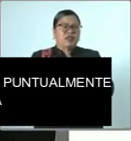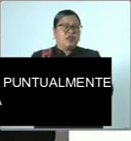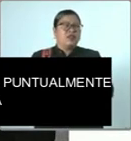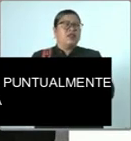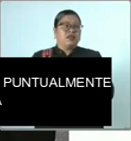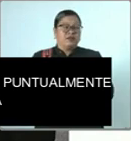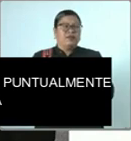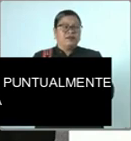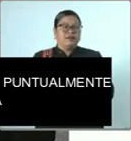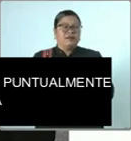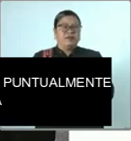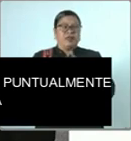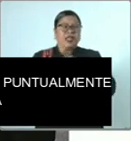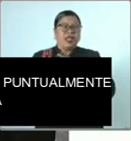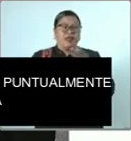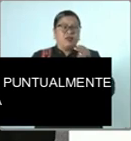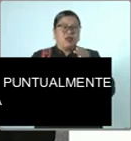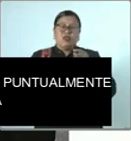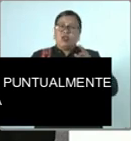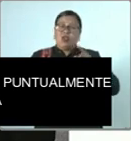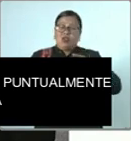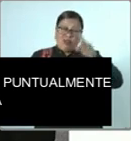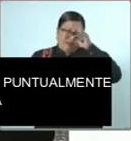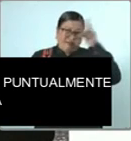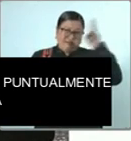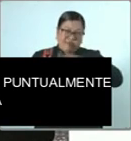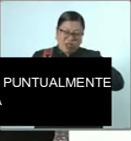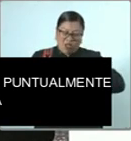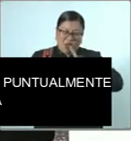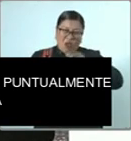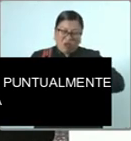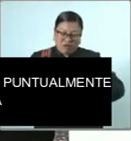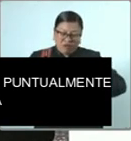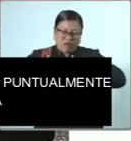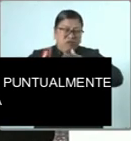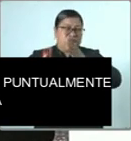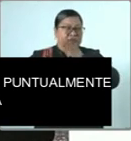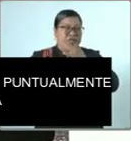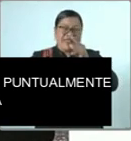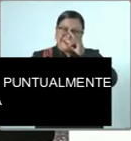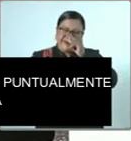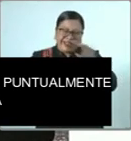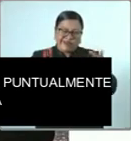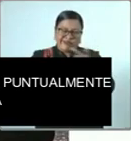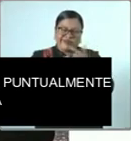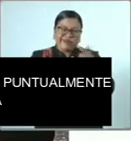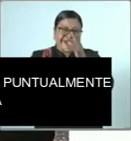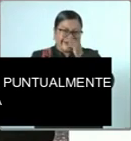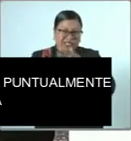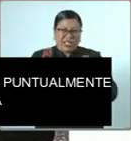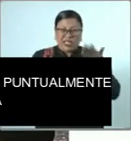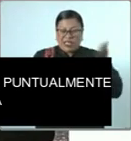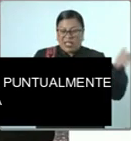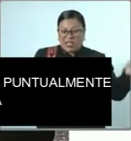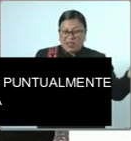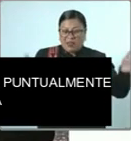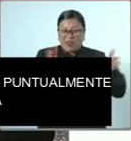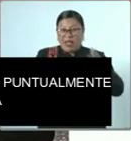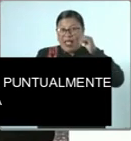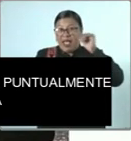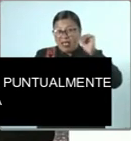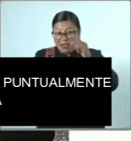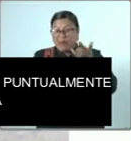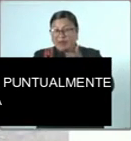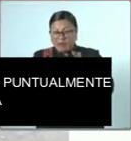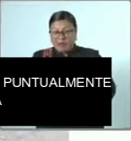de la carretera, aquí un gran socavón que ya no permite que haya circulación. Había un carril abierto hasta el día de ayer,